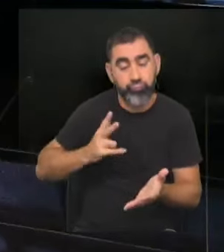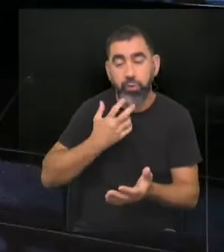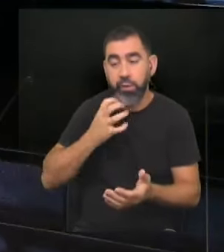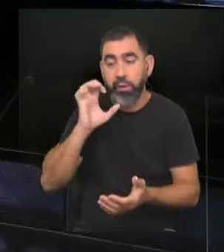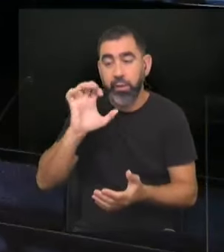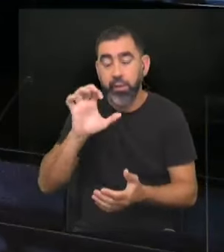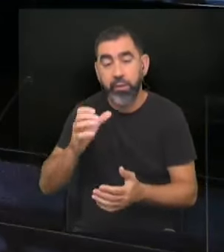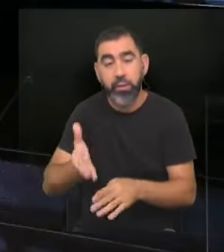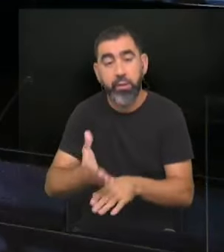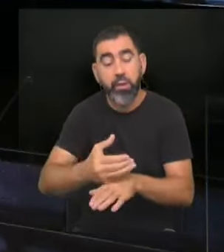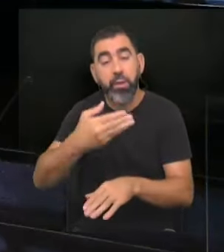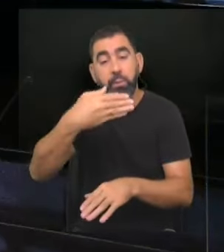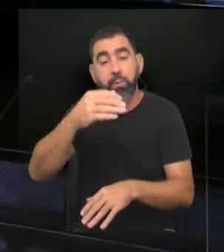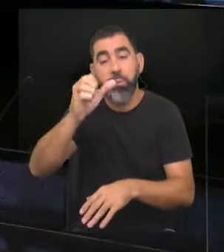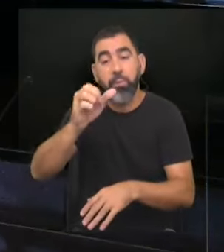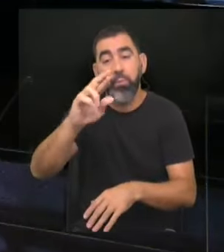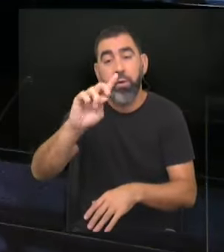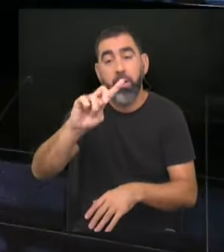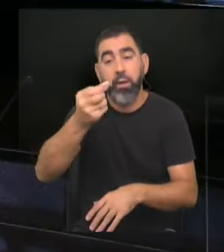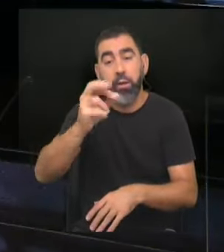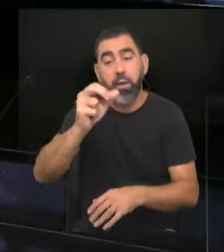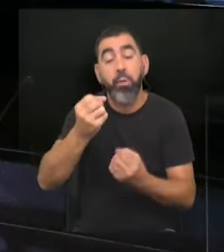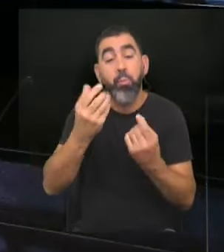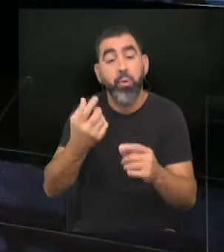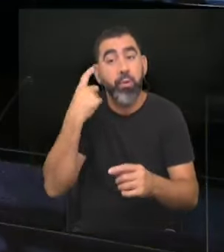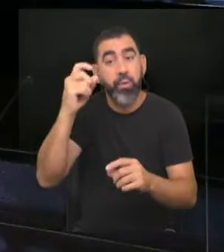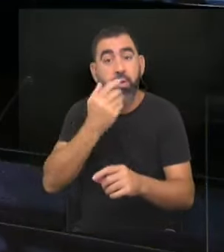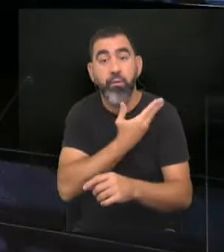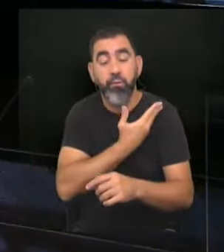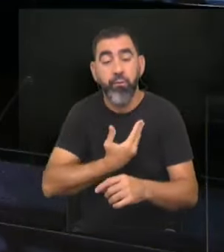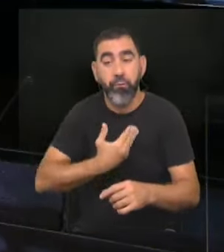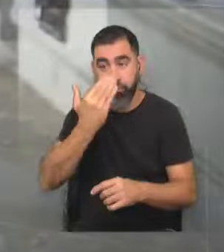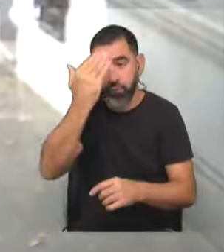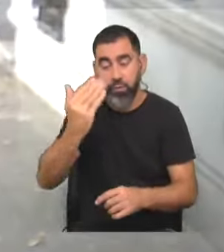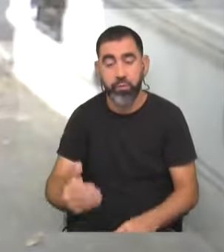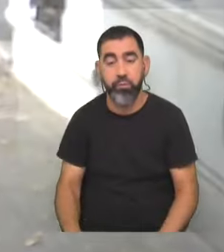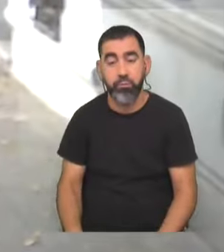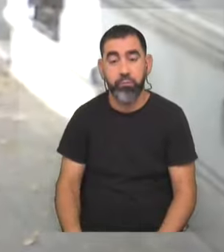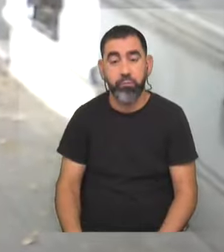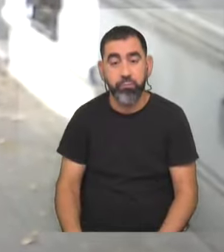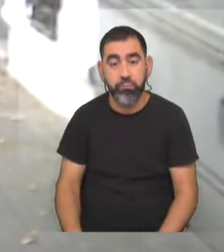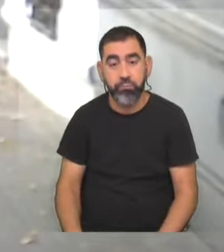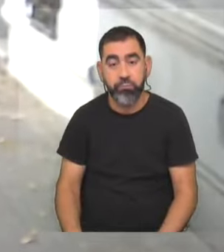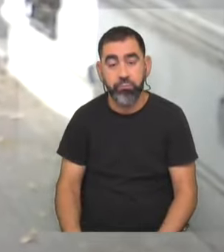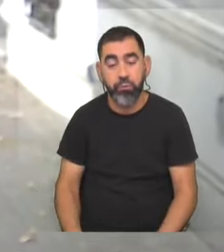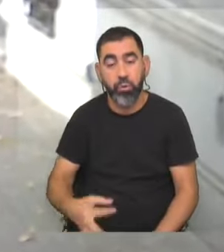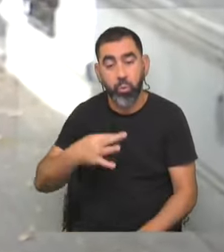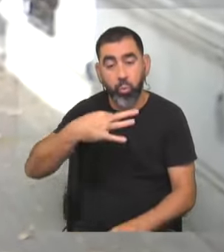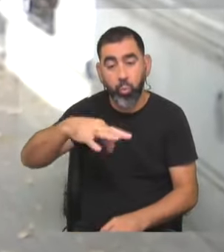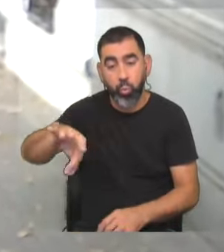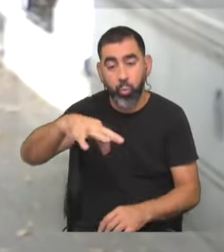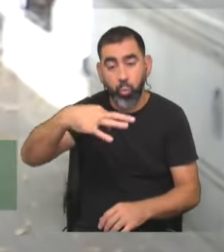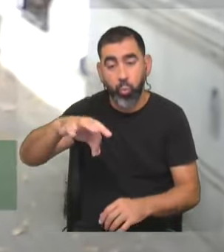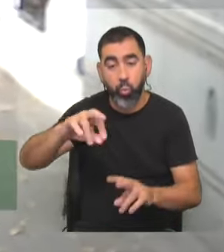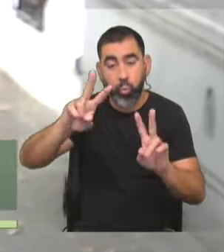precandidato Mario bargara por haberla impulsado bajo la administración del frente amplió la única variable de